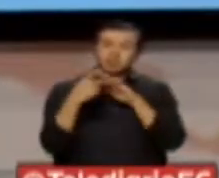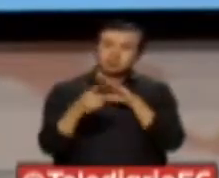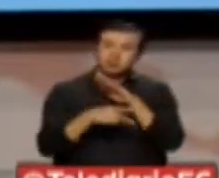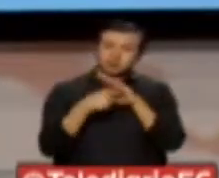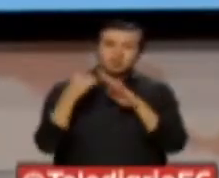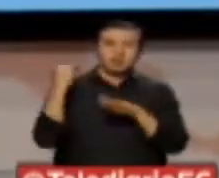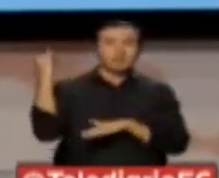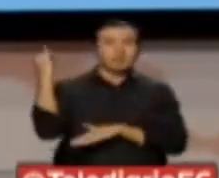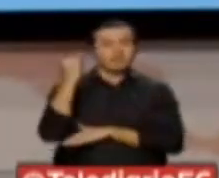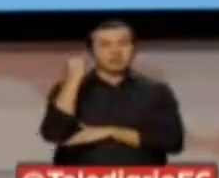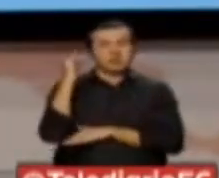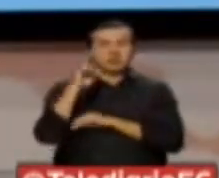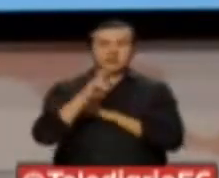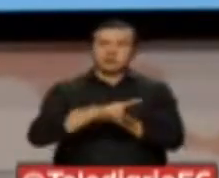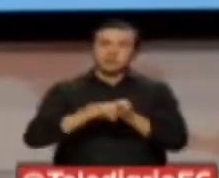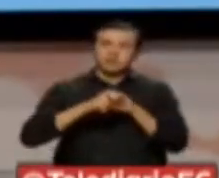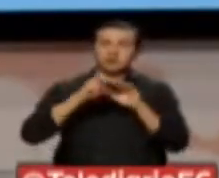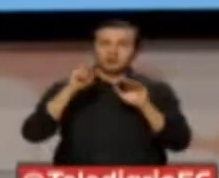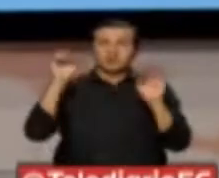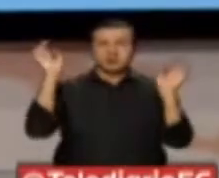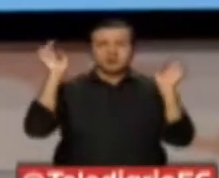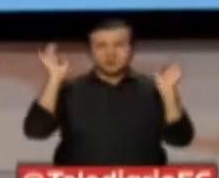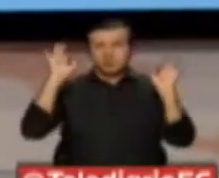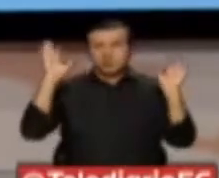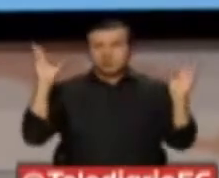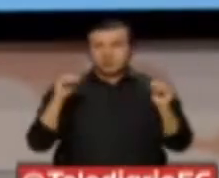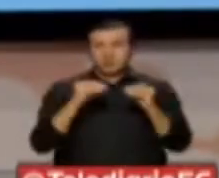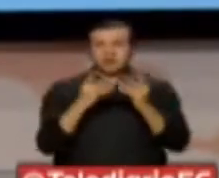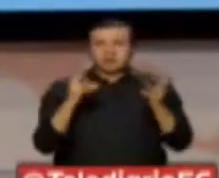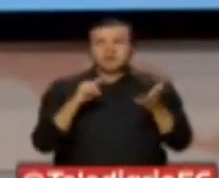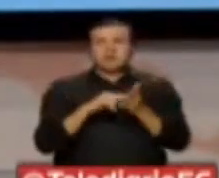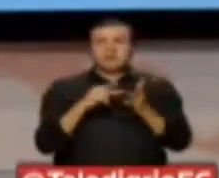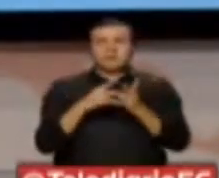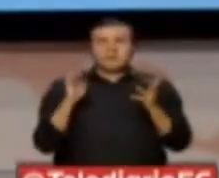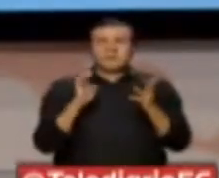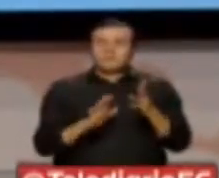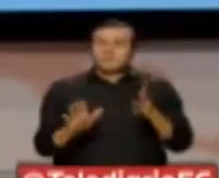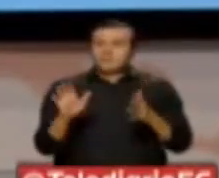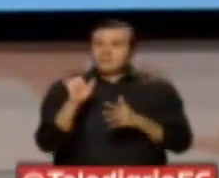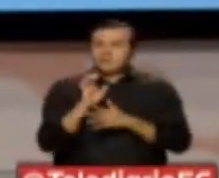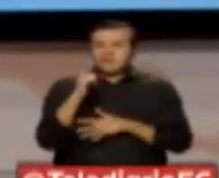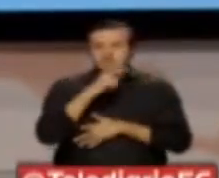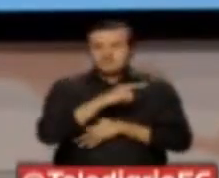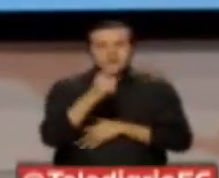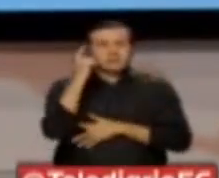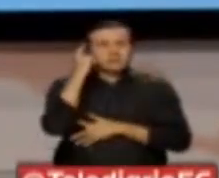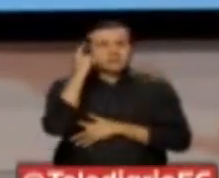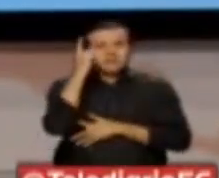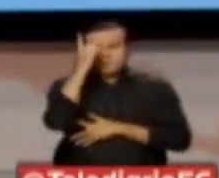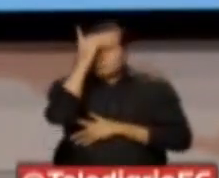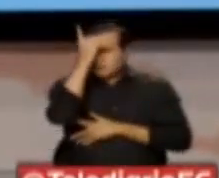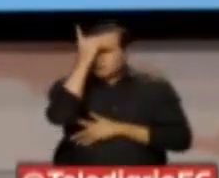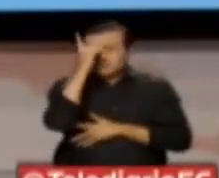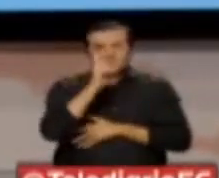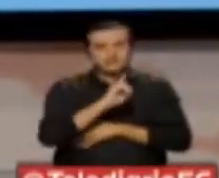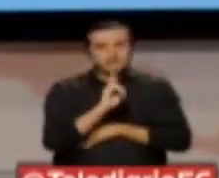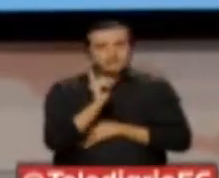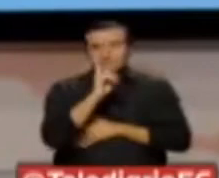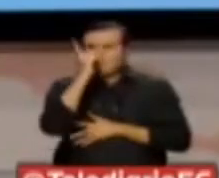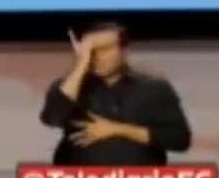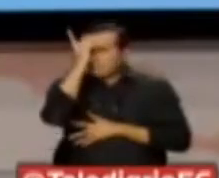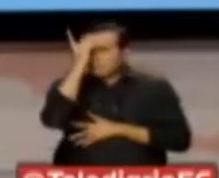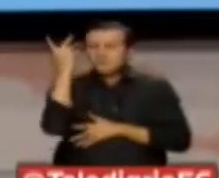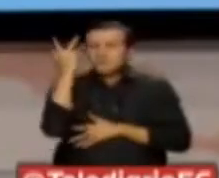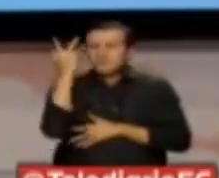industrial minero energético que esto significa que el ecuador no va a tomar deuda no va a otorgar